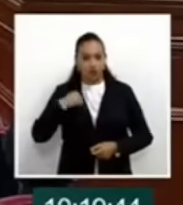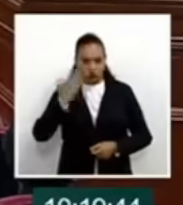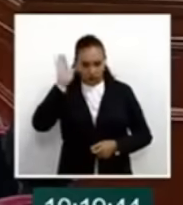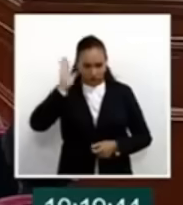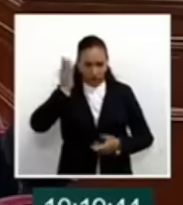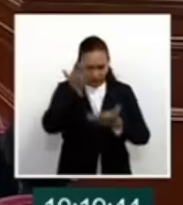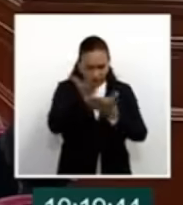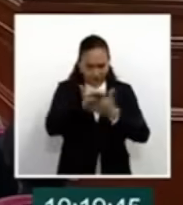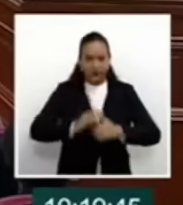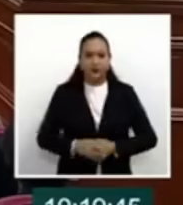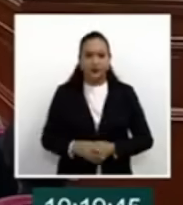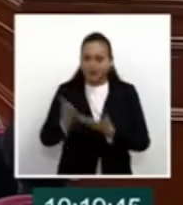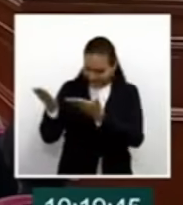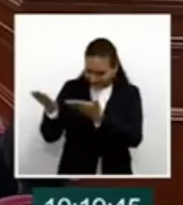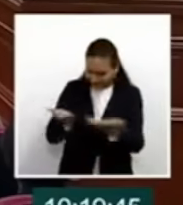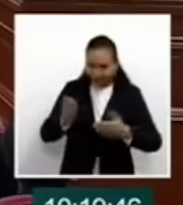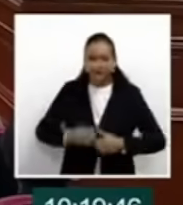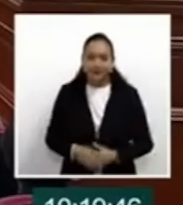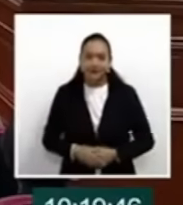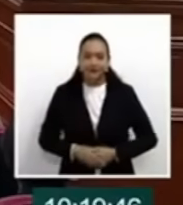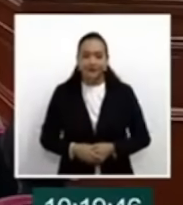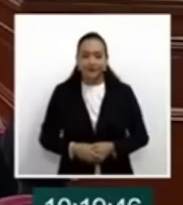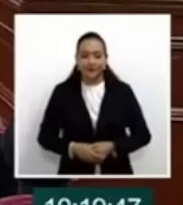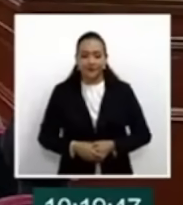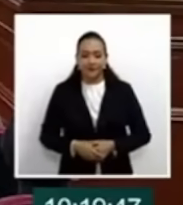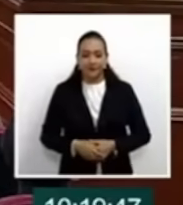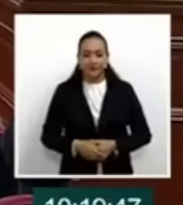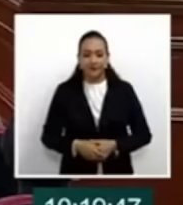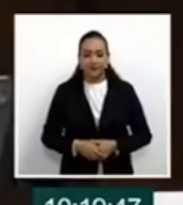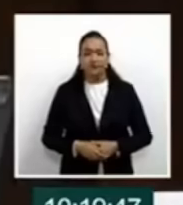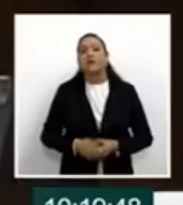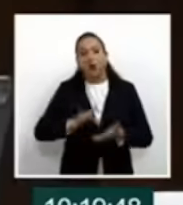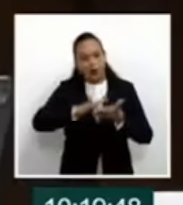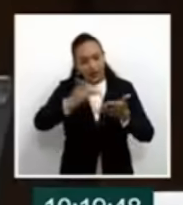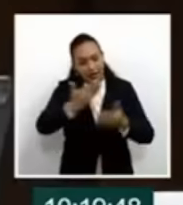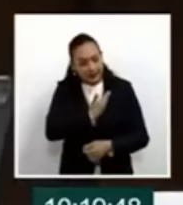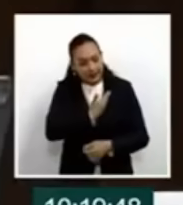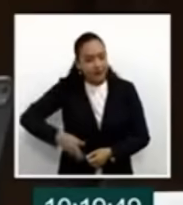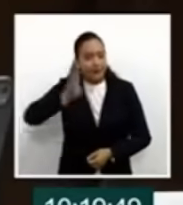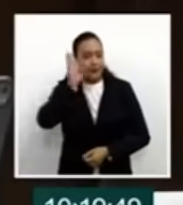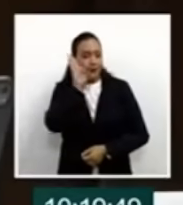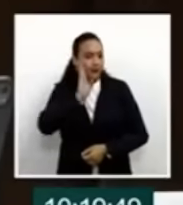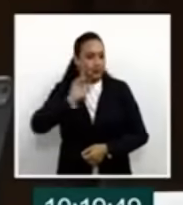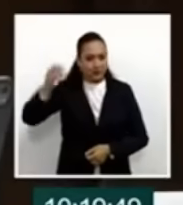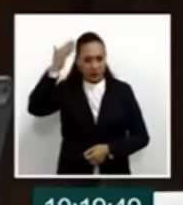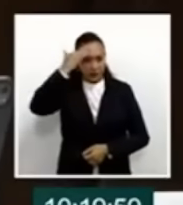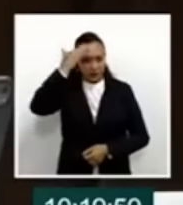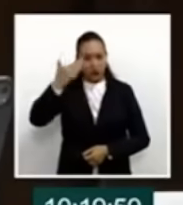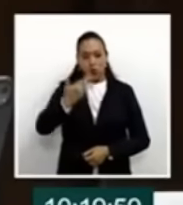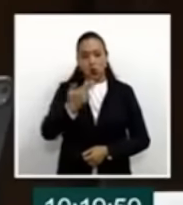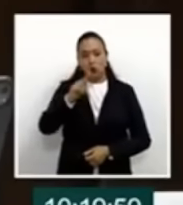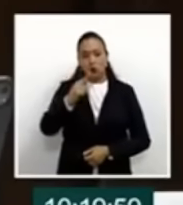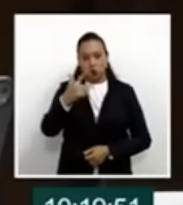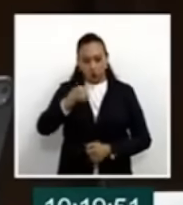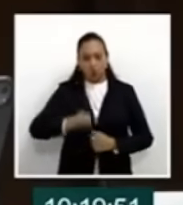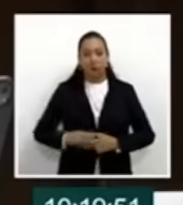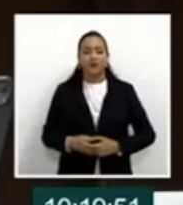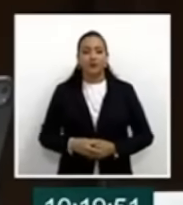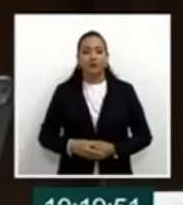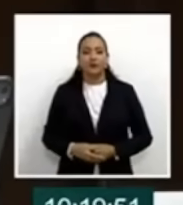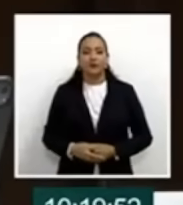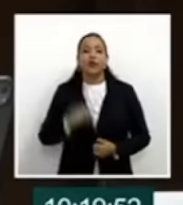resoluciones judiciales y lo que nos lleva el conflicto entre Salinas Pliego y la Suprema Corte de Justicia.